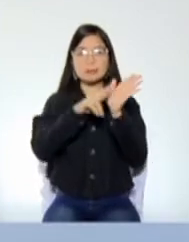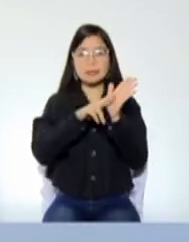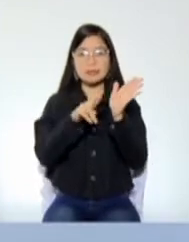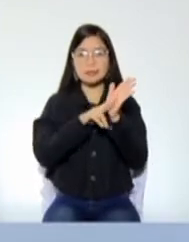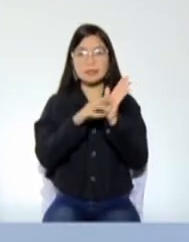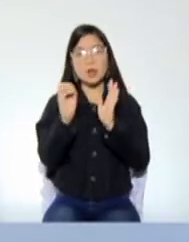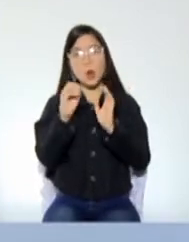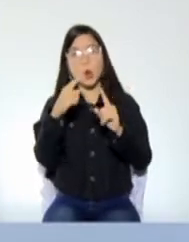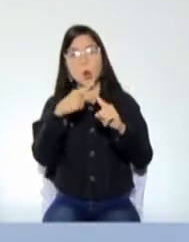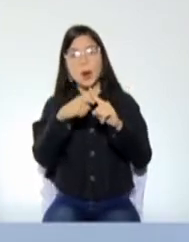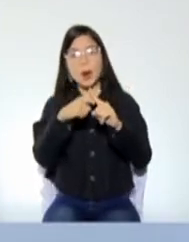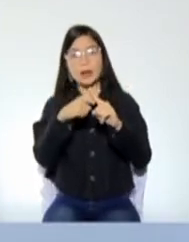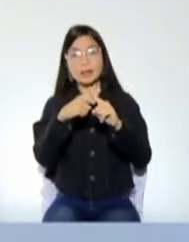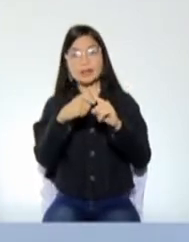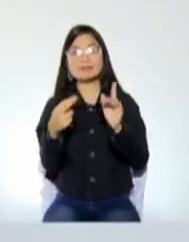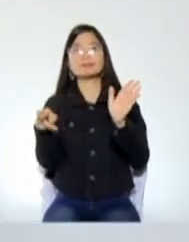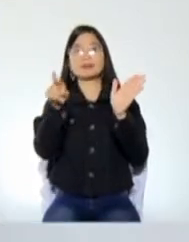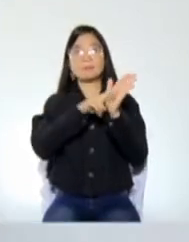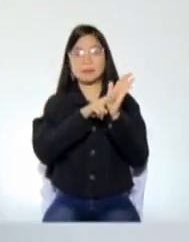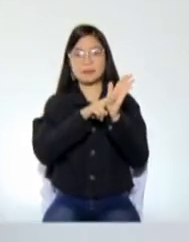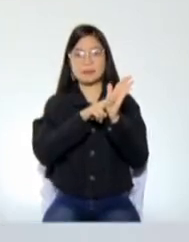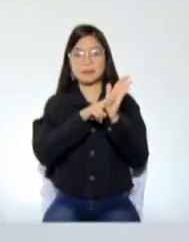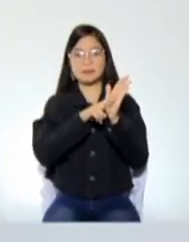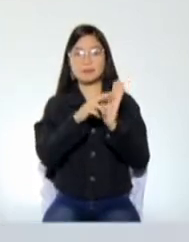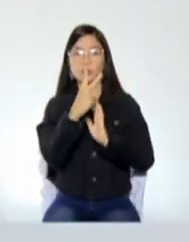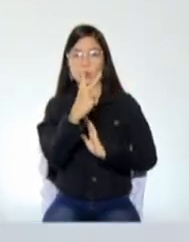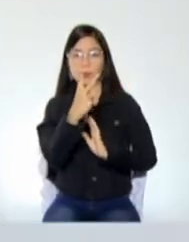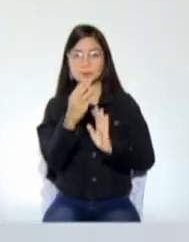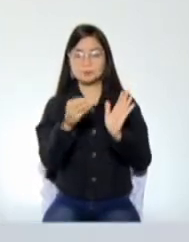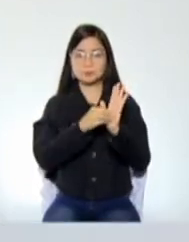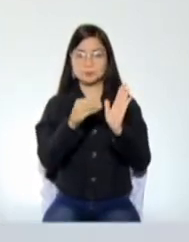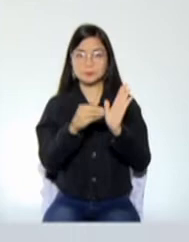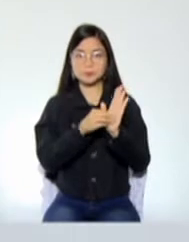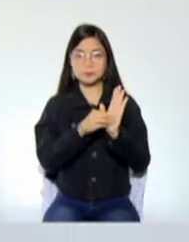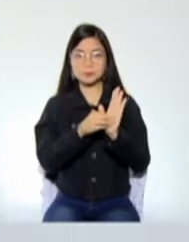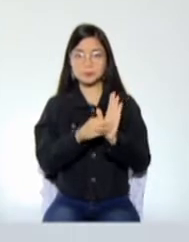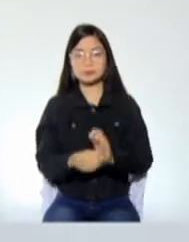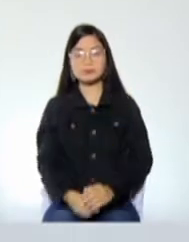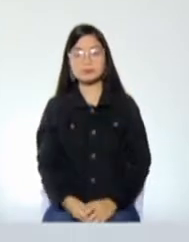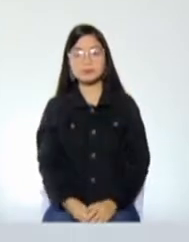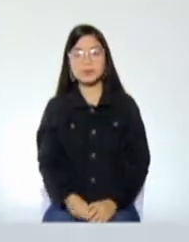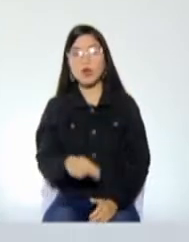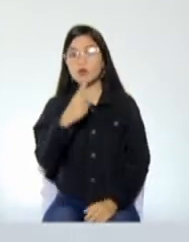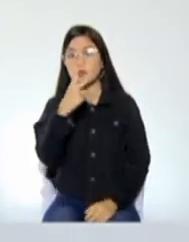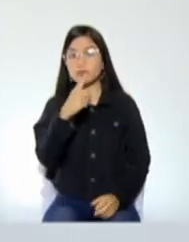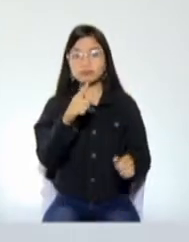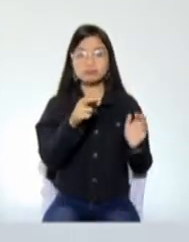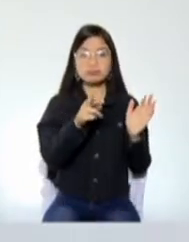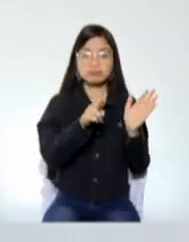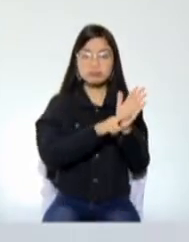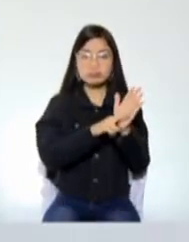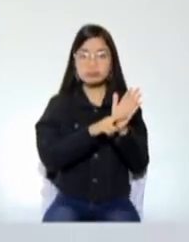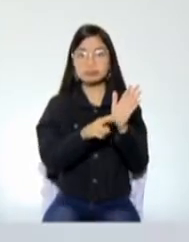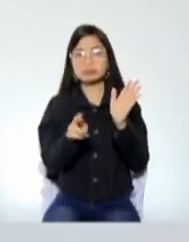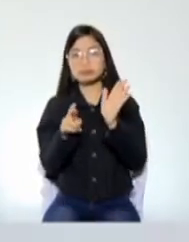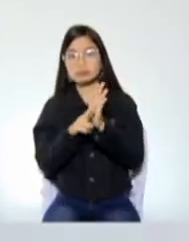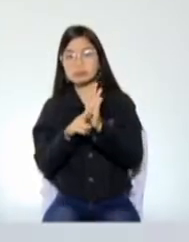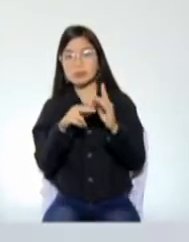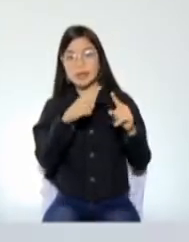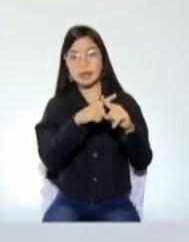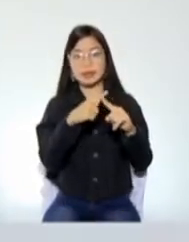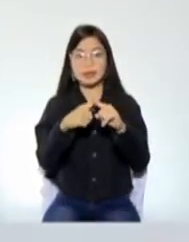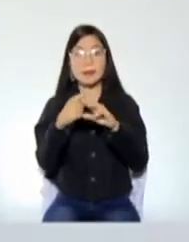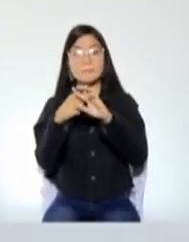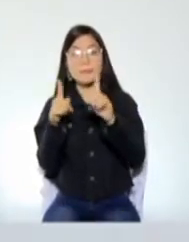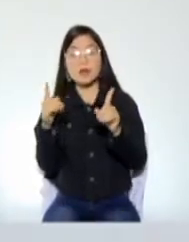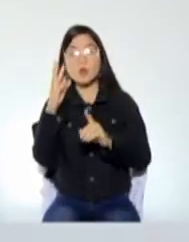X está aquí, está aquí, está aquí, pero aquí no está. Es decir, que ya no es común. Pero sí podemos observar que entre los